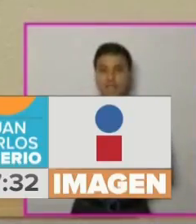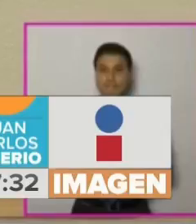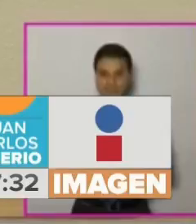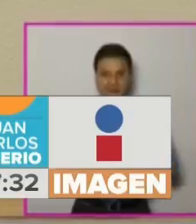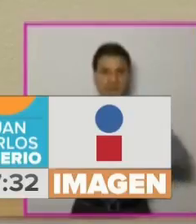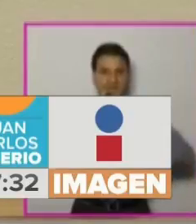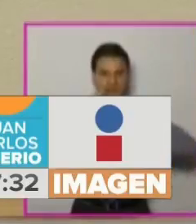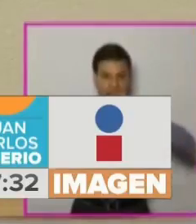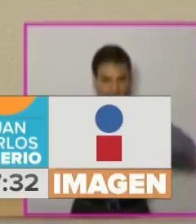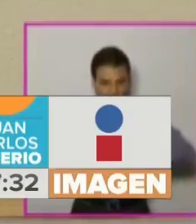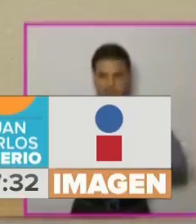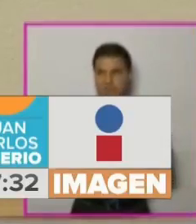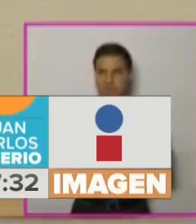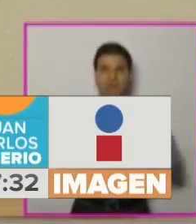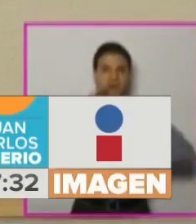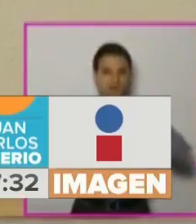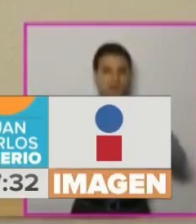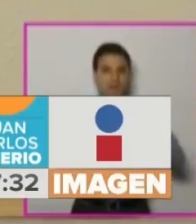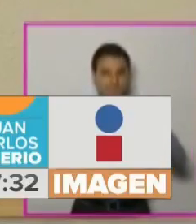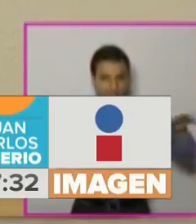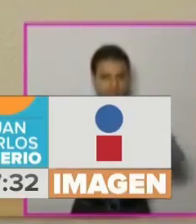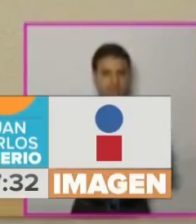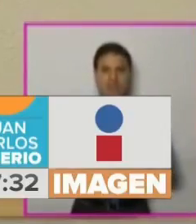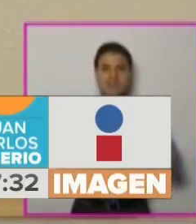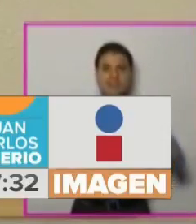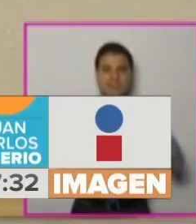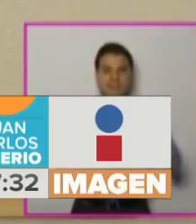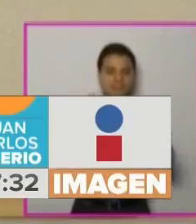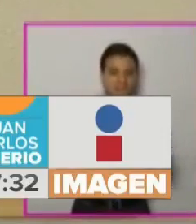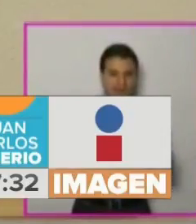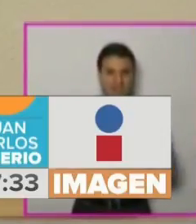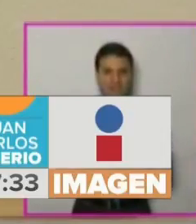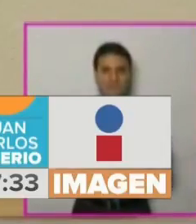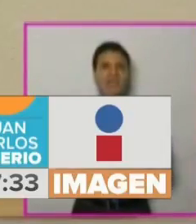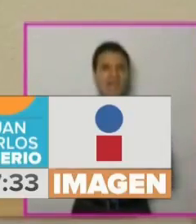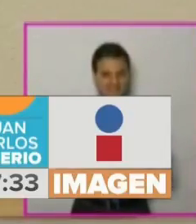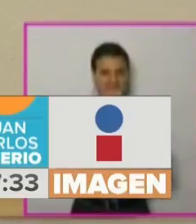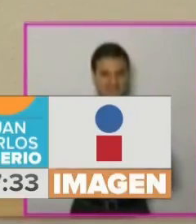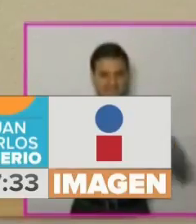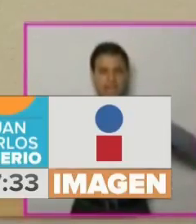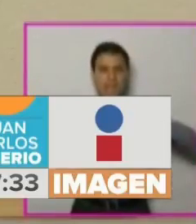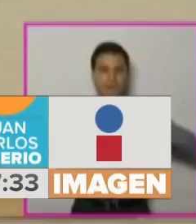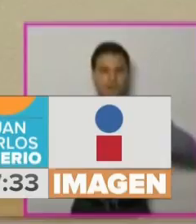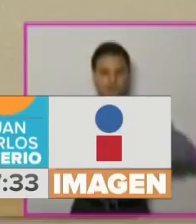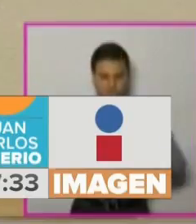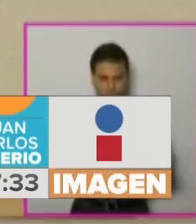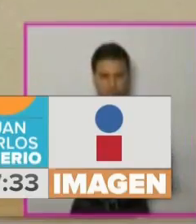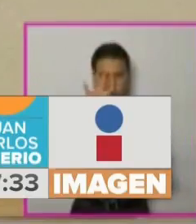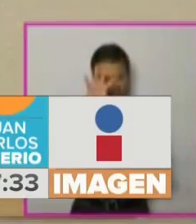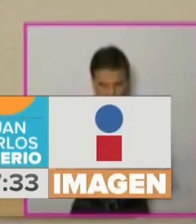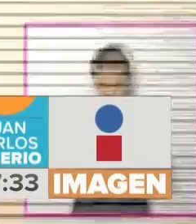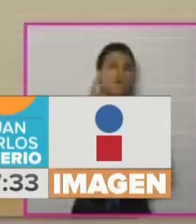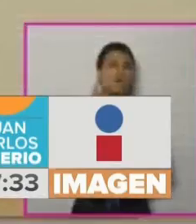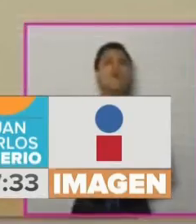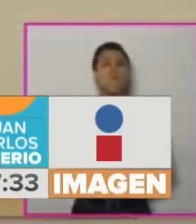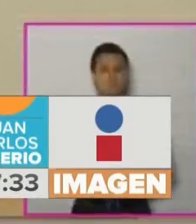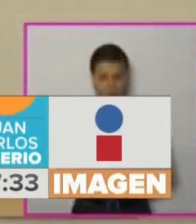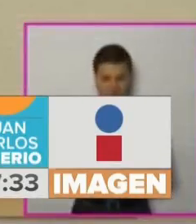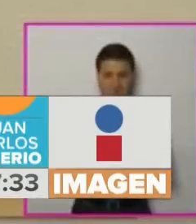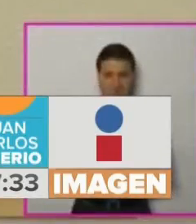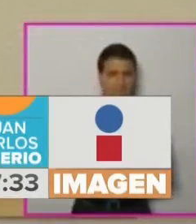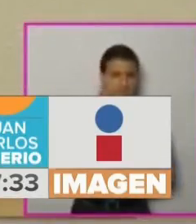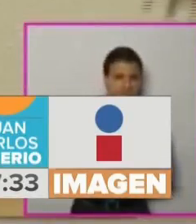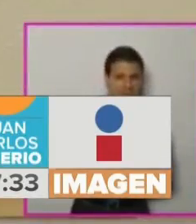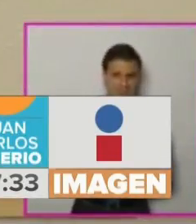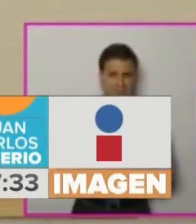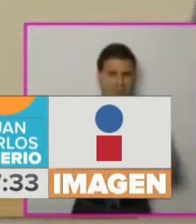campañas, debates. Se actualizará la lista nominal. Se realizarán las actividades de conteo rápido y cada